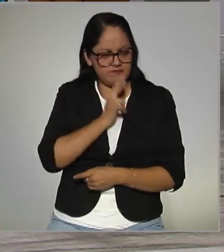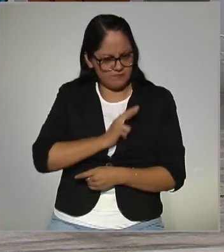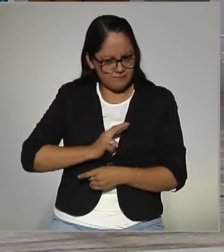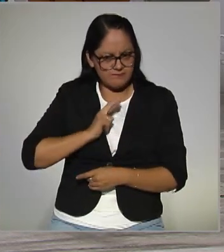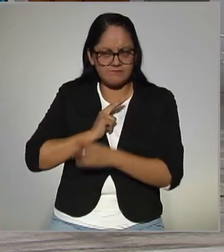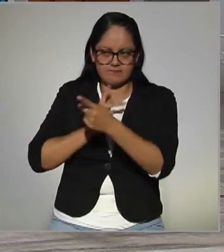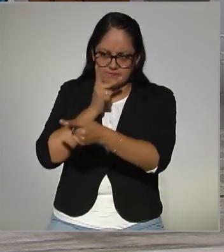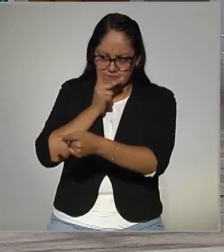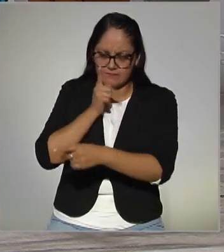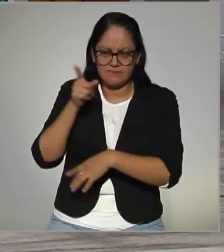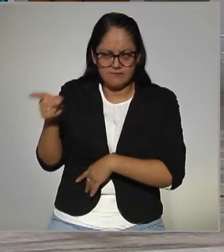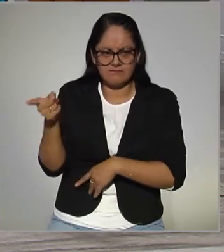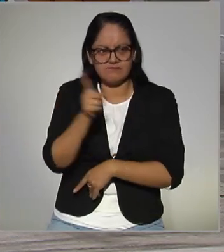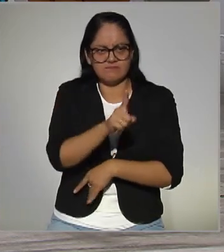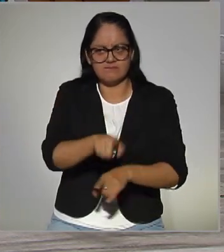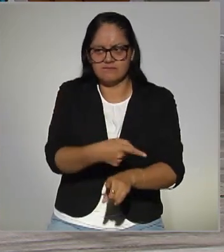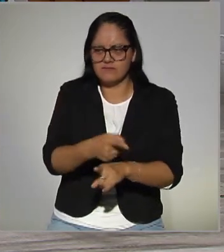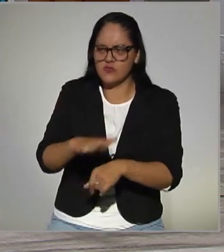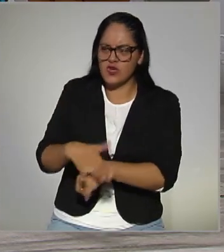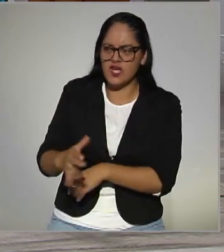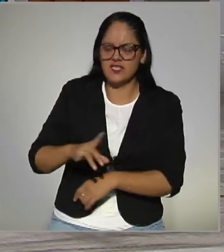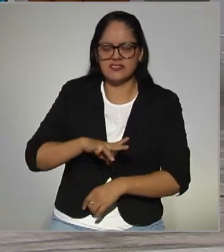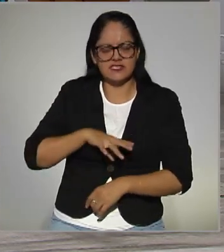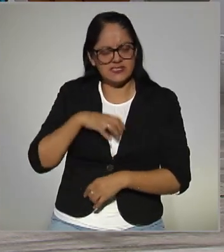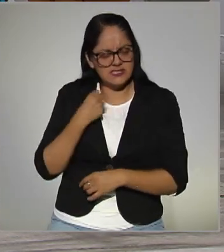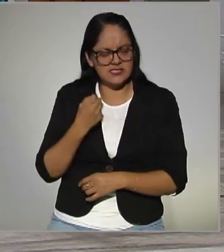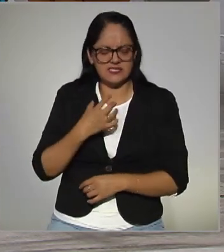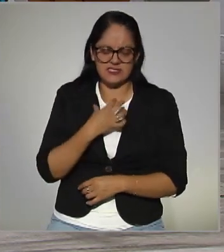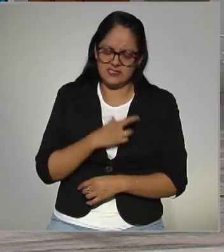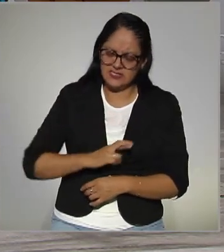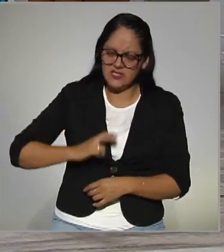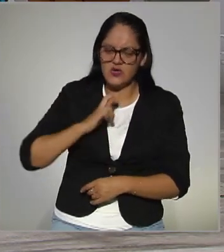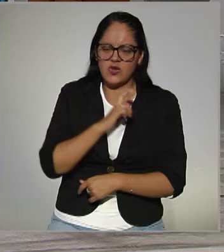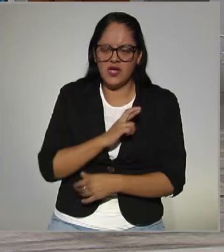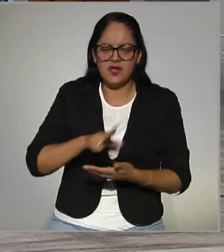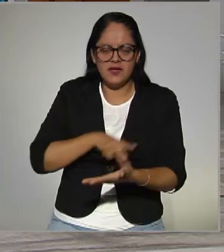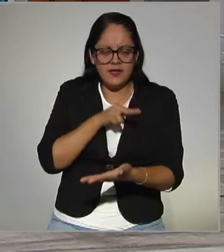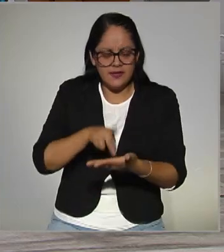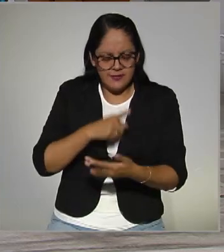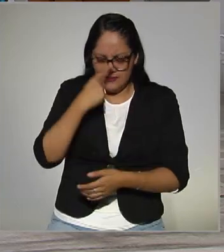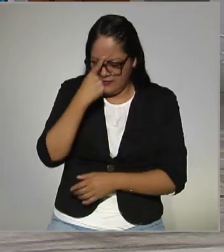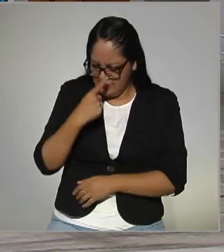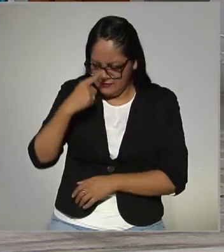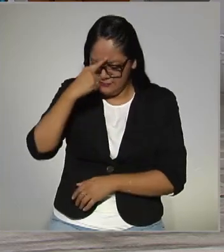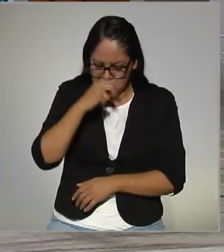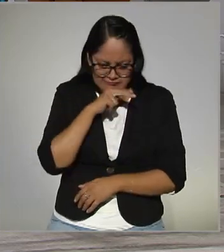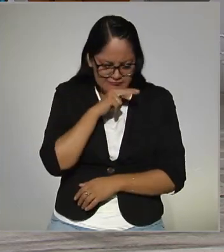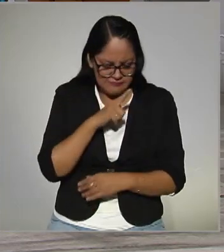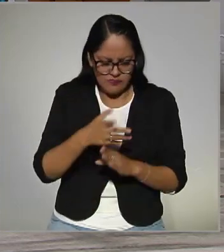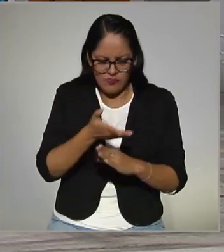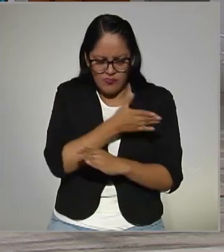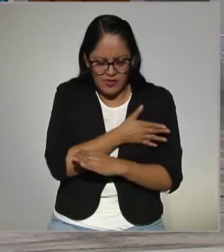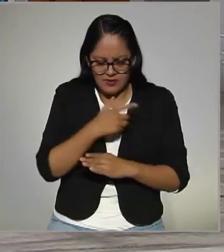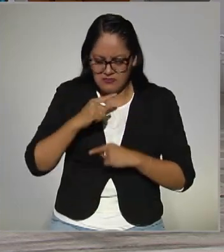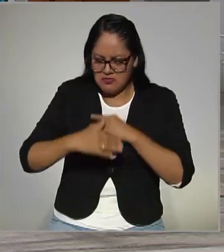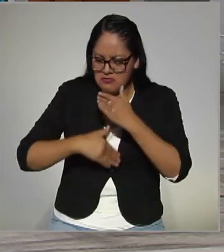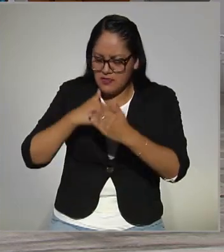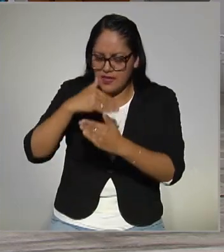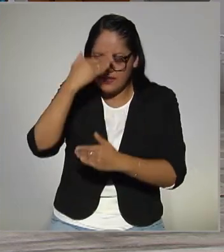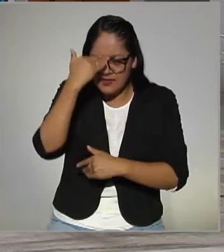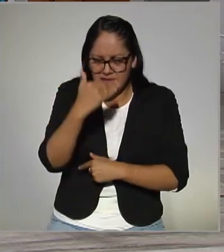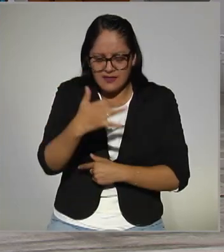hacia el padre, ese enojo, y una y otra vez, como tú dices, repetir esa escena que en el tiempo pues nos va carcomiendo y nos va